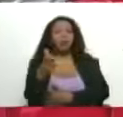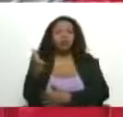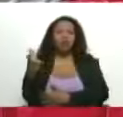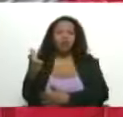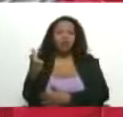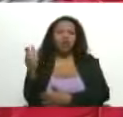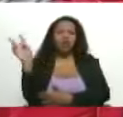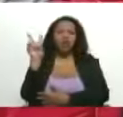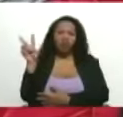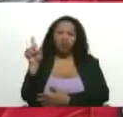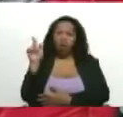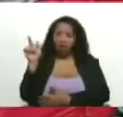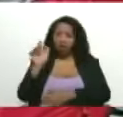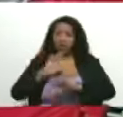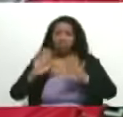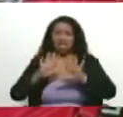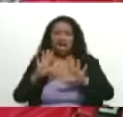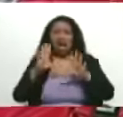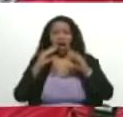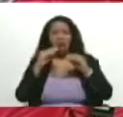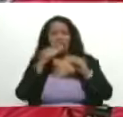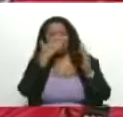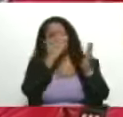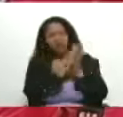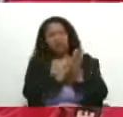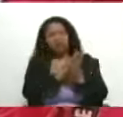ya él está hablando con militares.